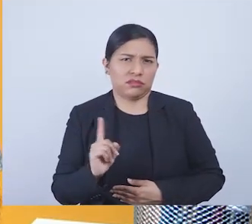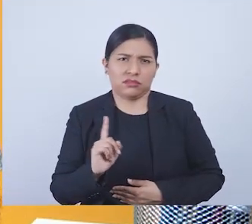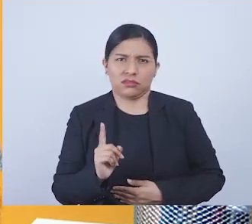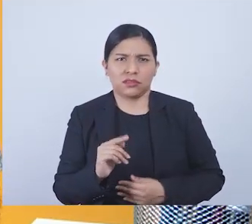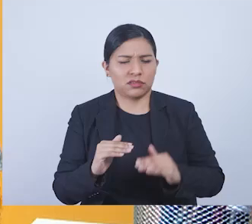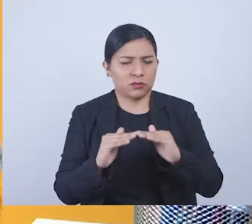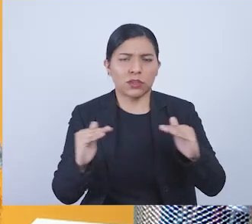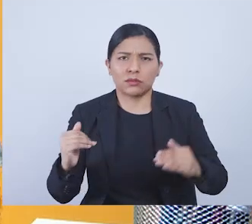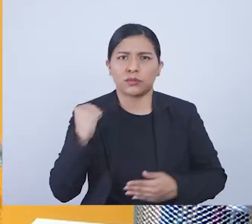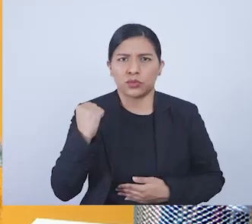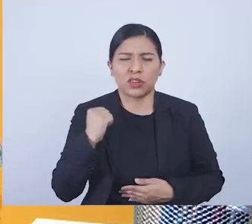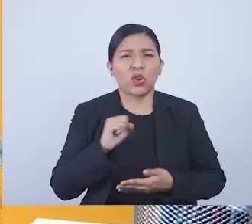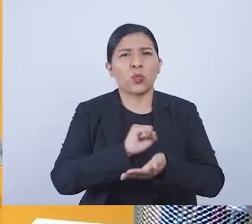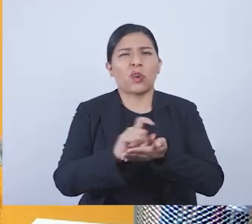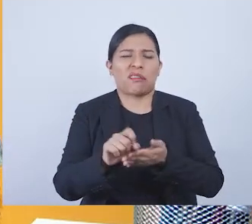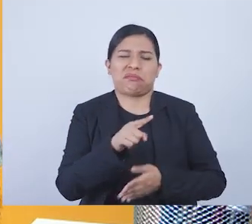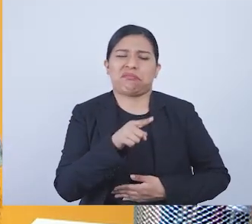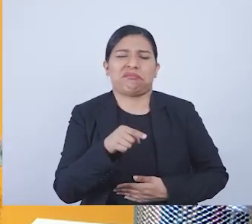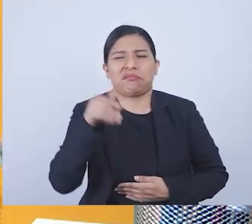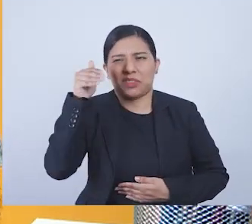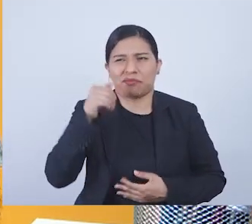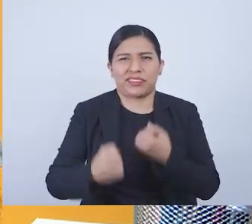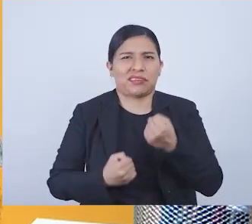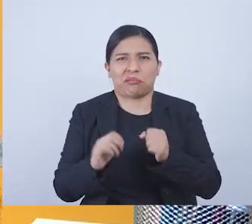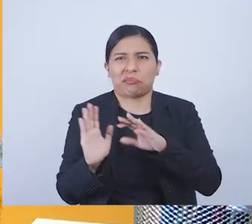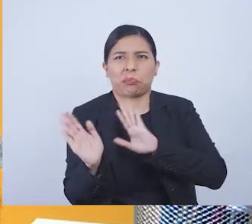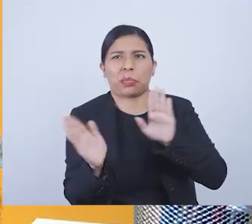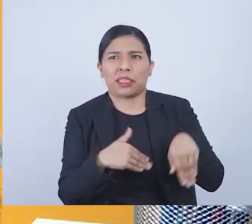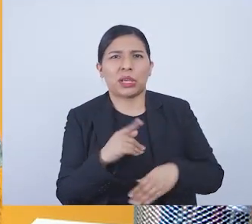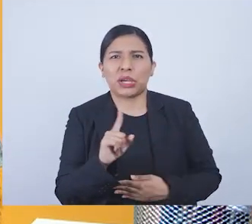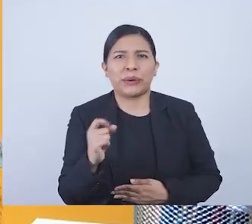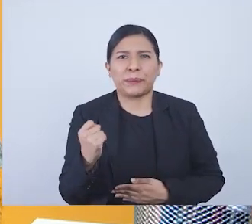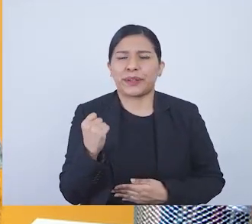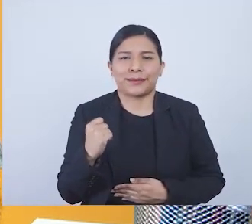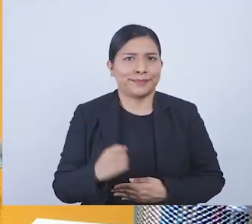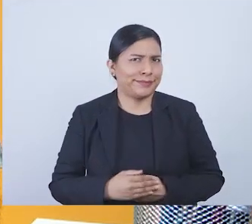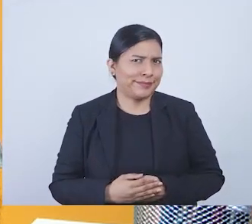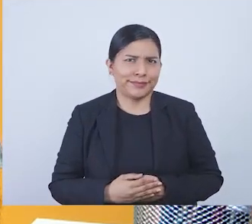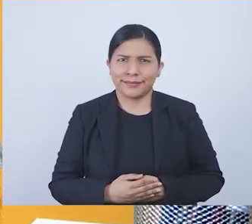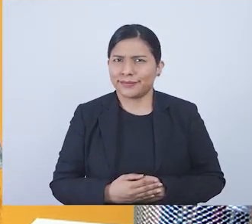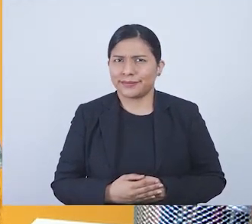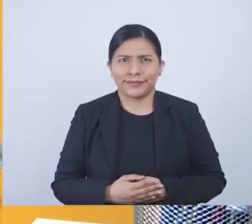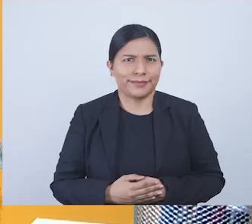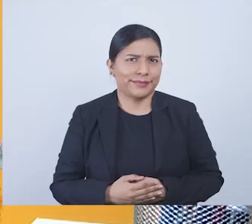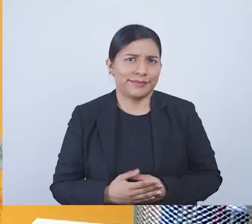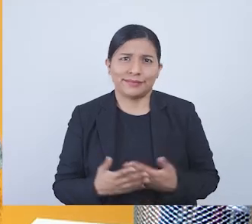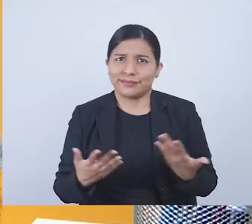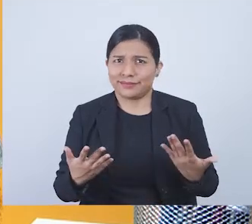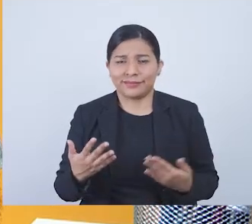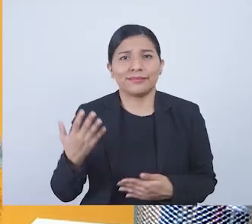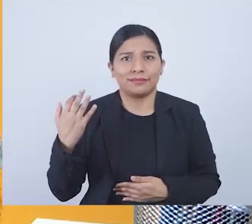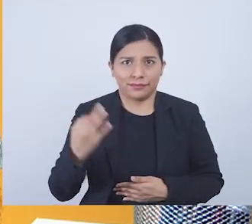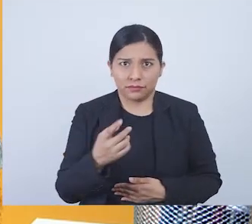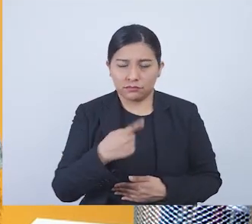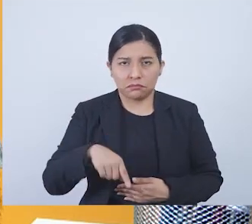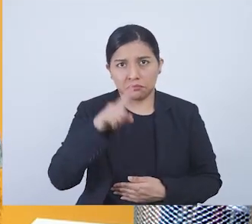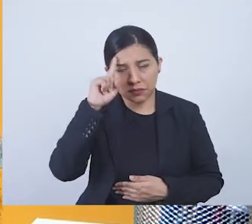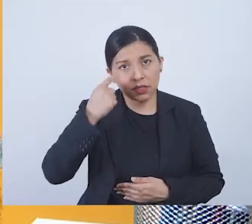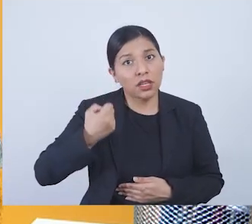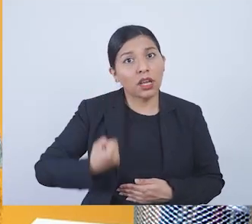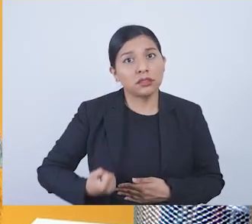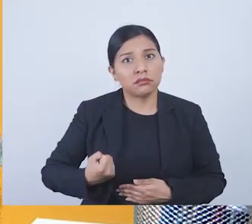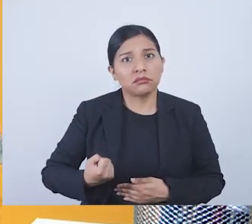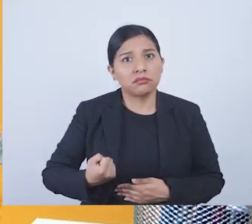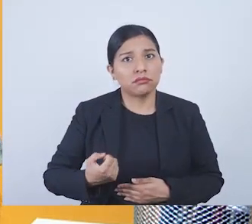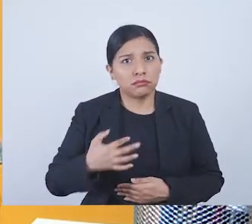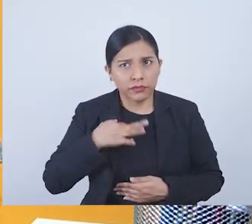desestimada de la comunidad educativa como una cuestión que solo entretiene y que hace que los estudiantes